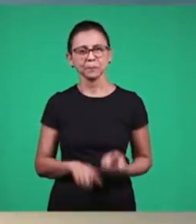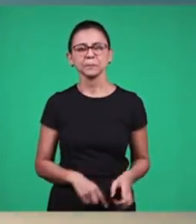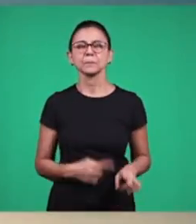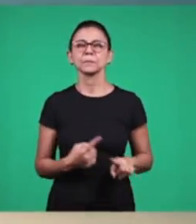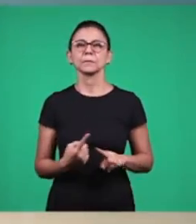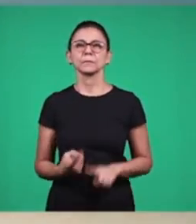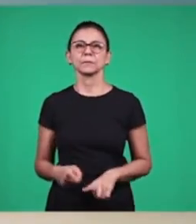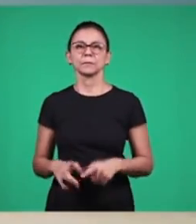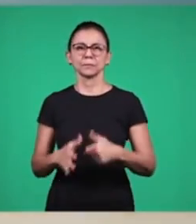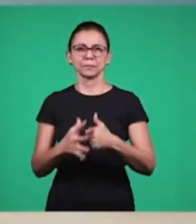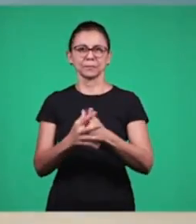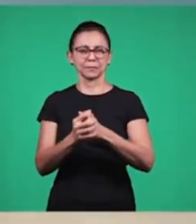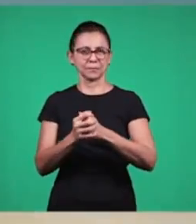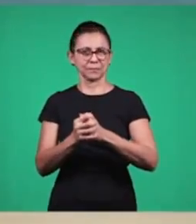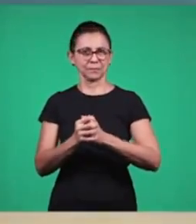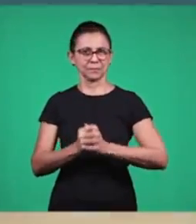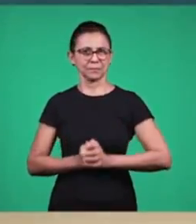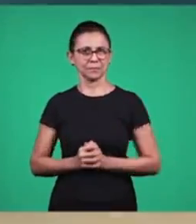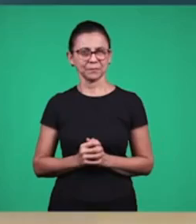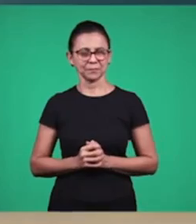estar.